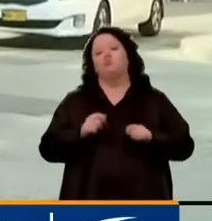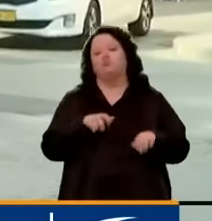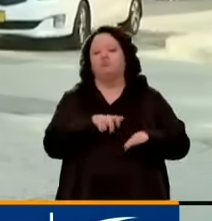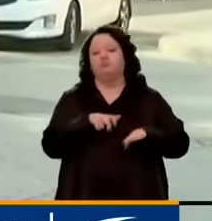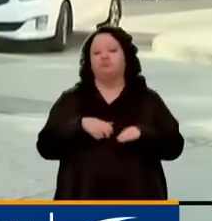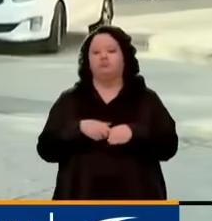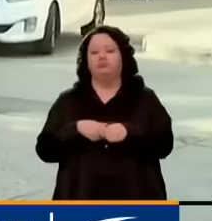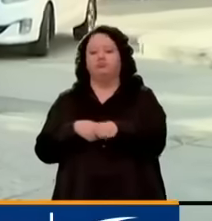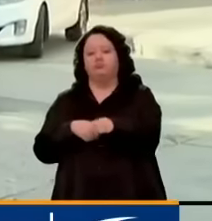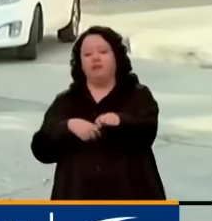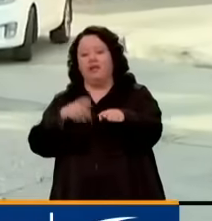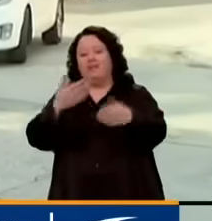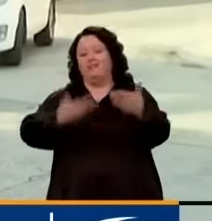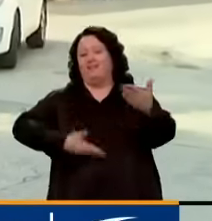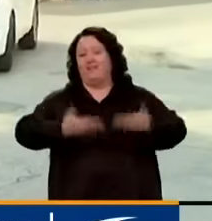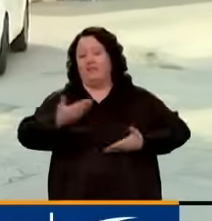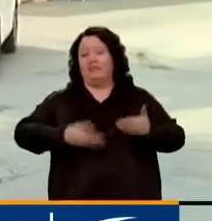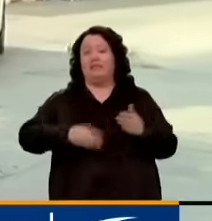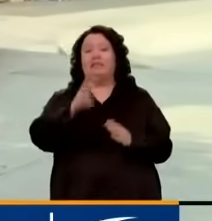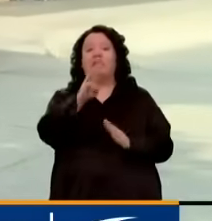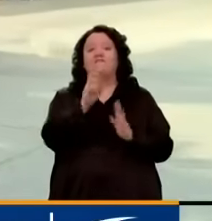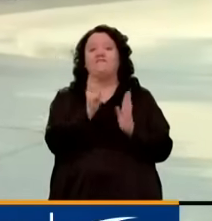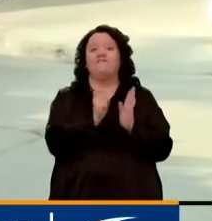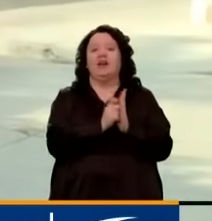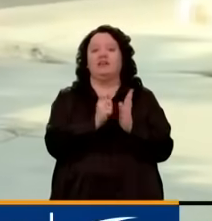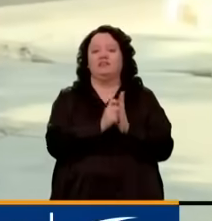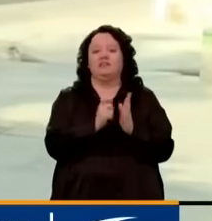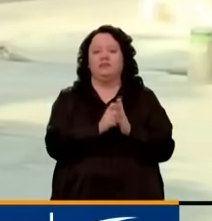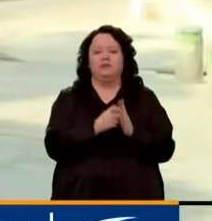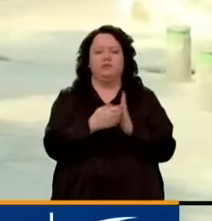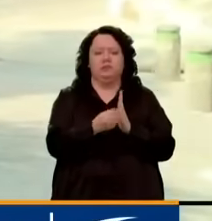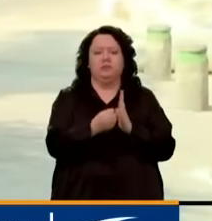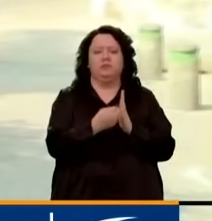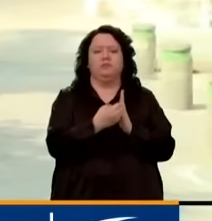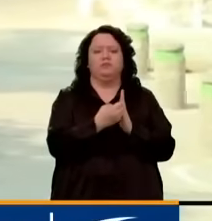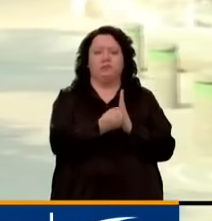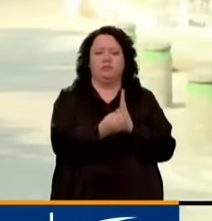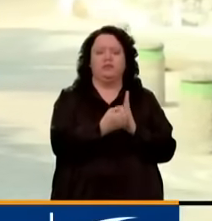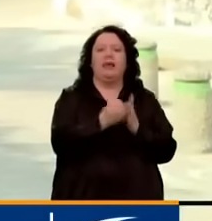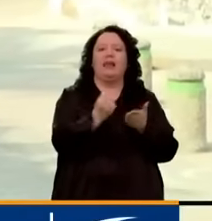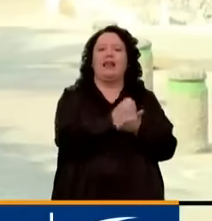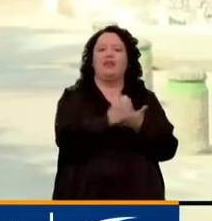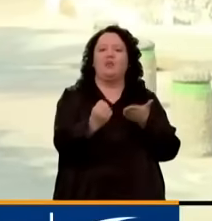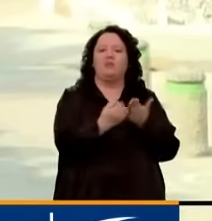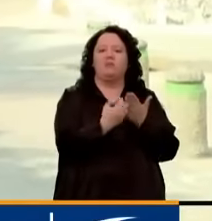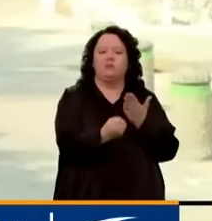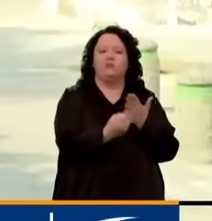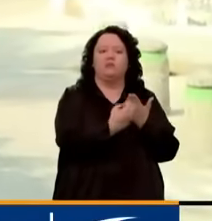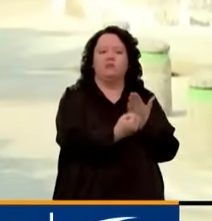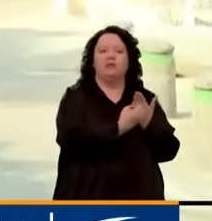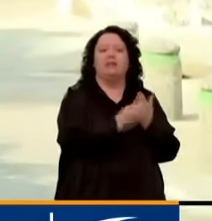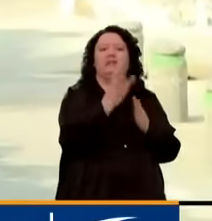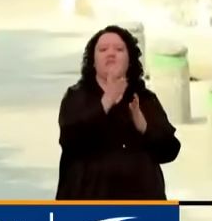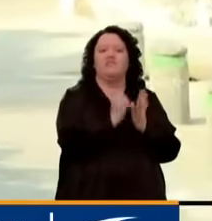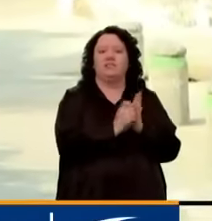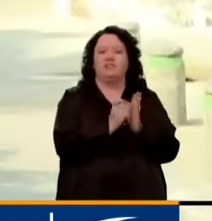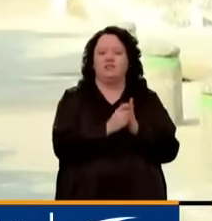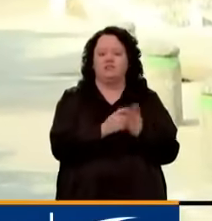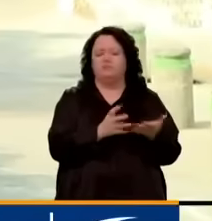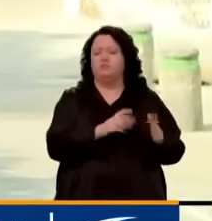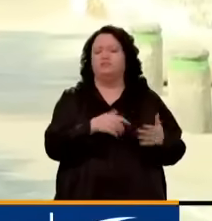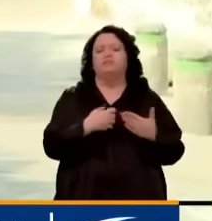establecimiento comercial en donde en tres oportunidades le debitaron sus tarjetas de crédito y que posteriormente al